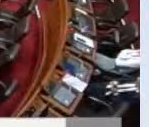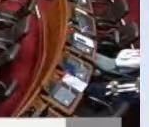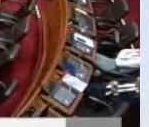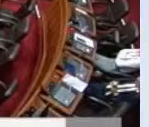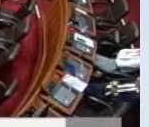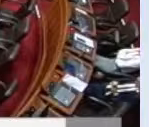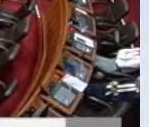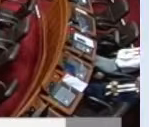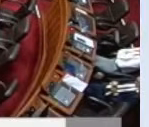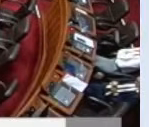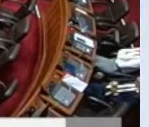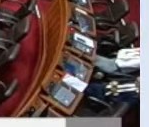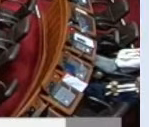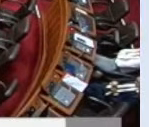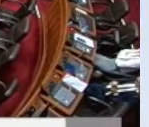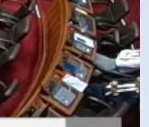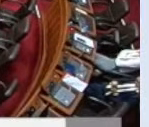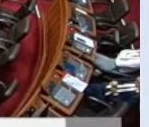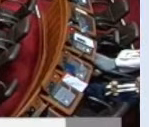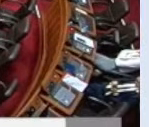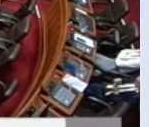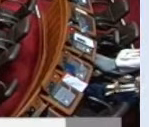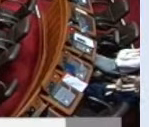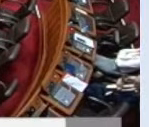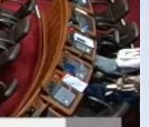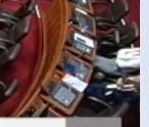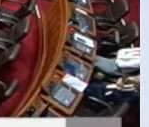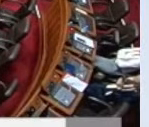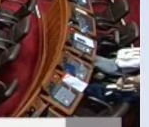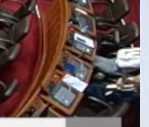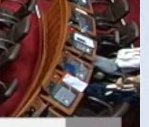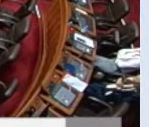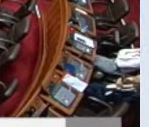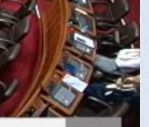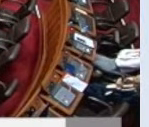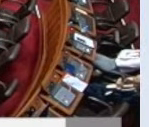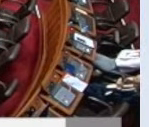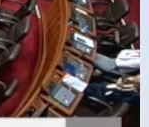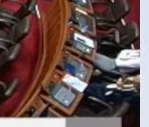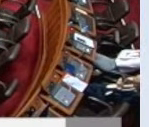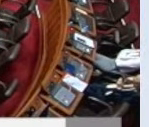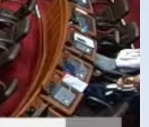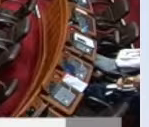congresista. Tiene uso la palabra el congresista Carlos Anderson por un minuto.